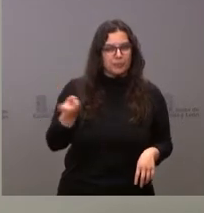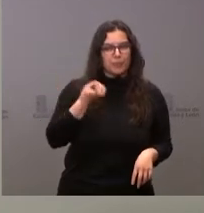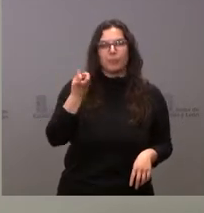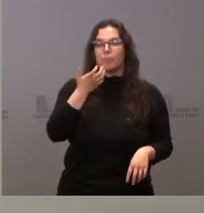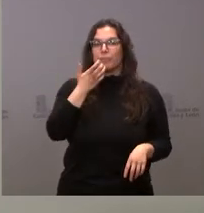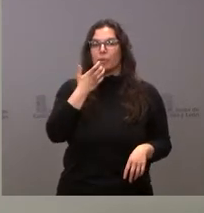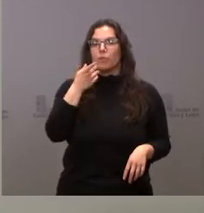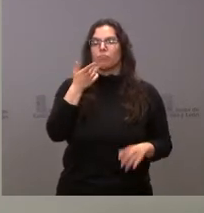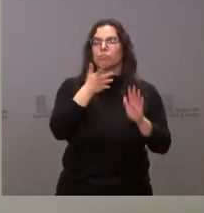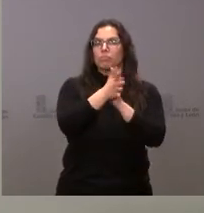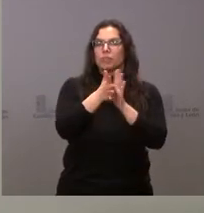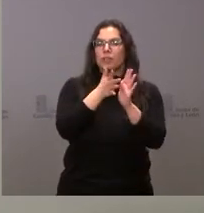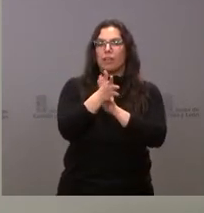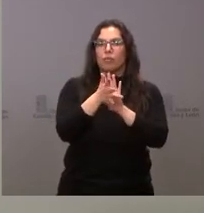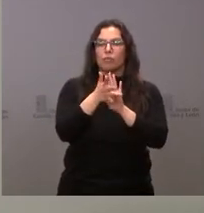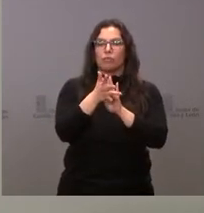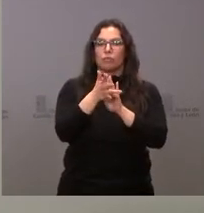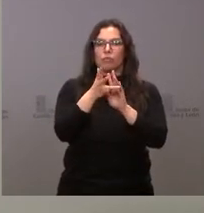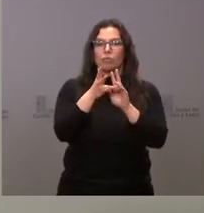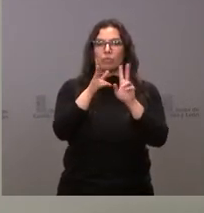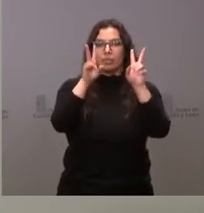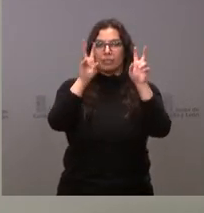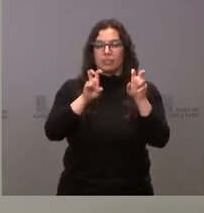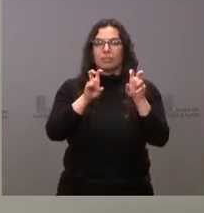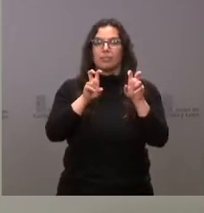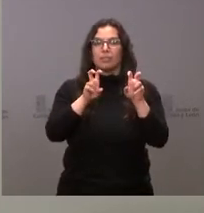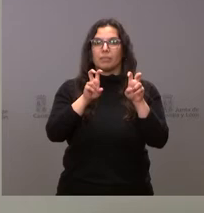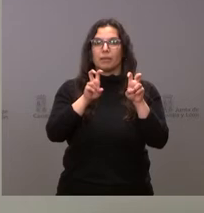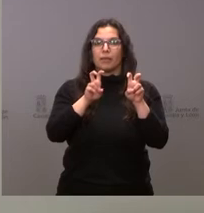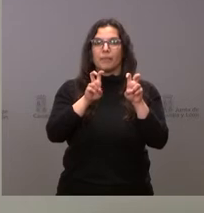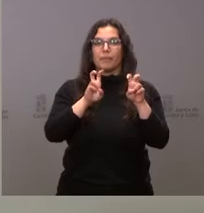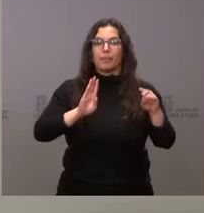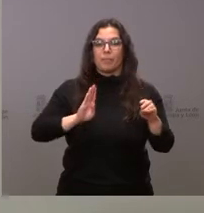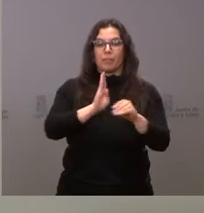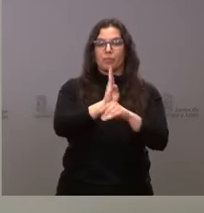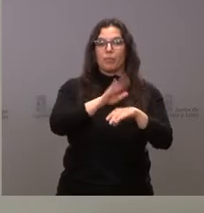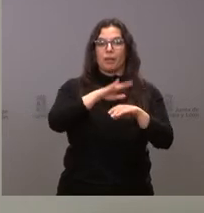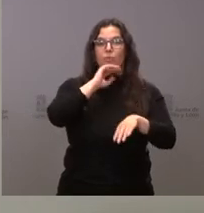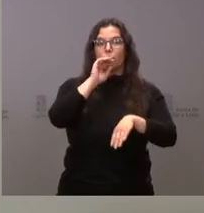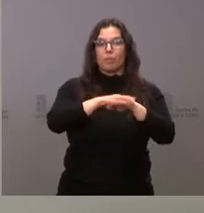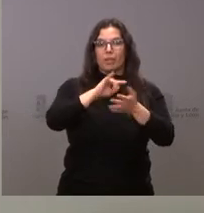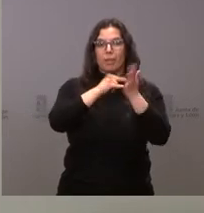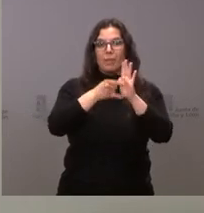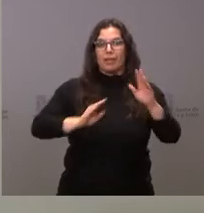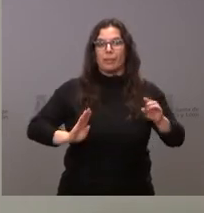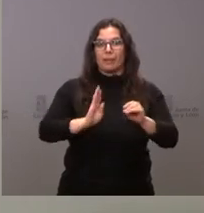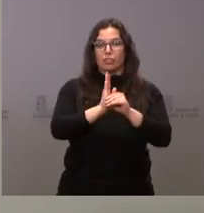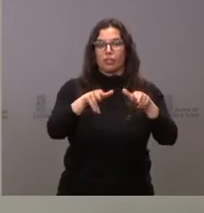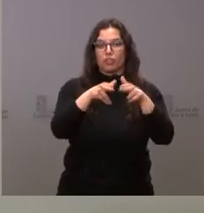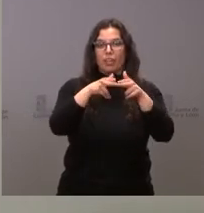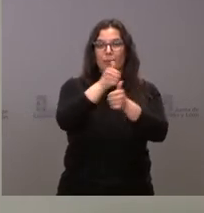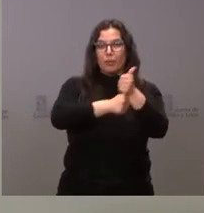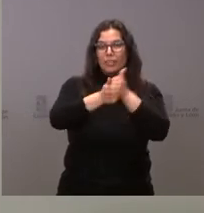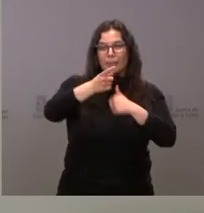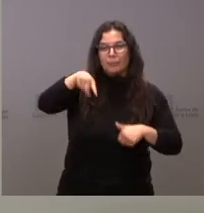cuenta de la inversión en cumplimiento del plan de inversiones sociales prioritarias recordarán ustedes